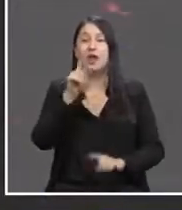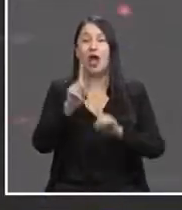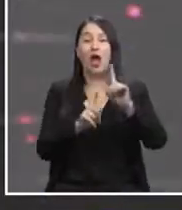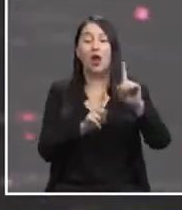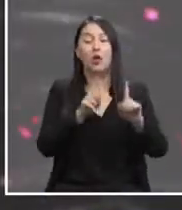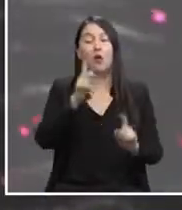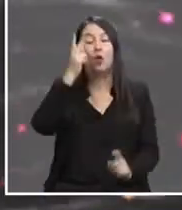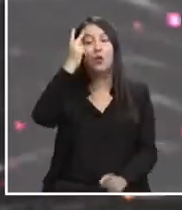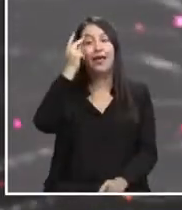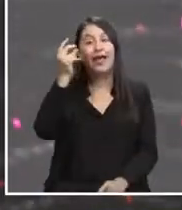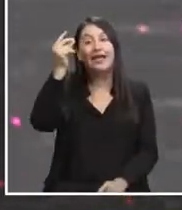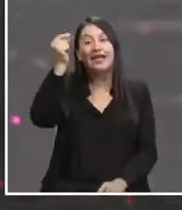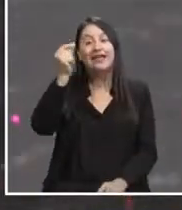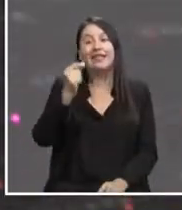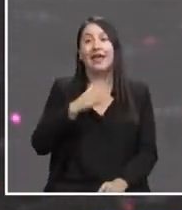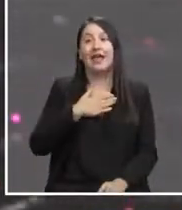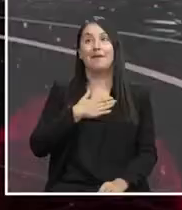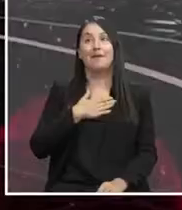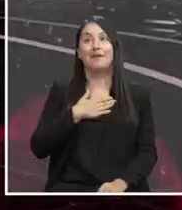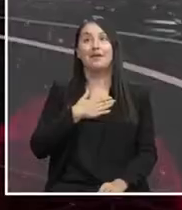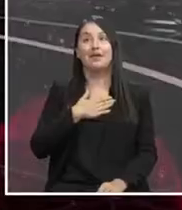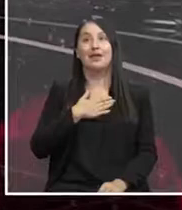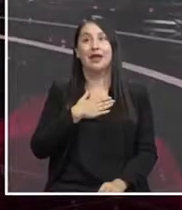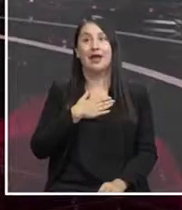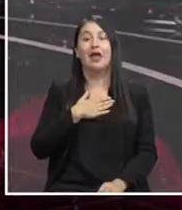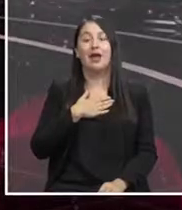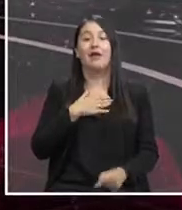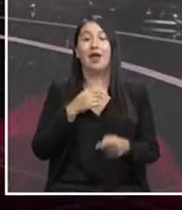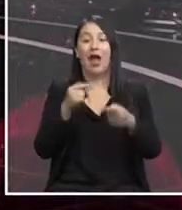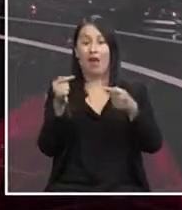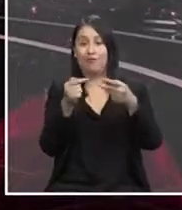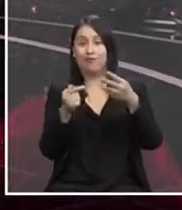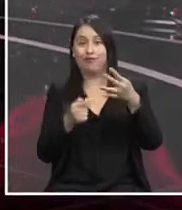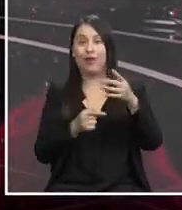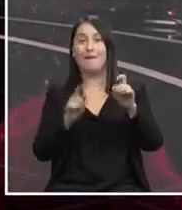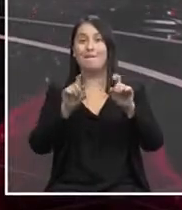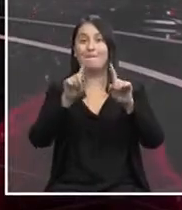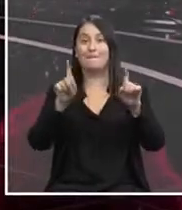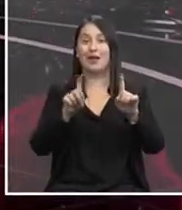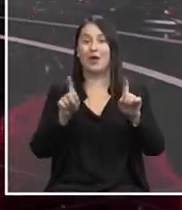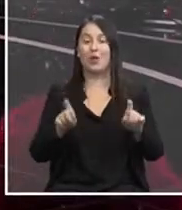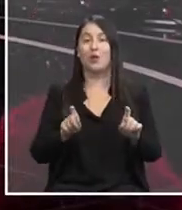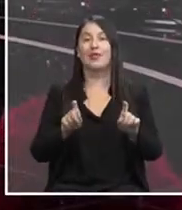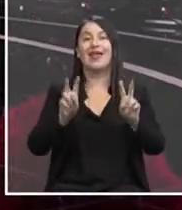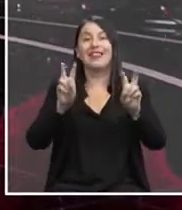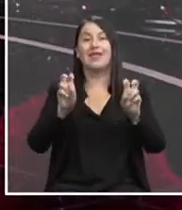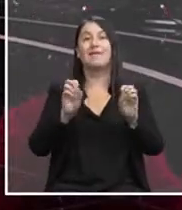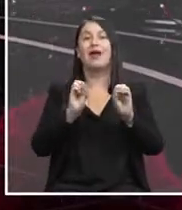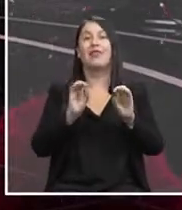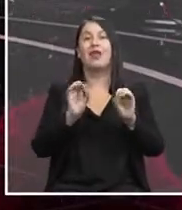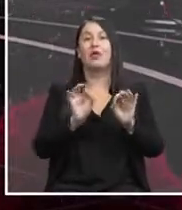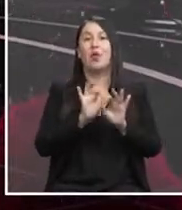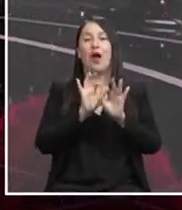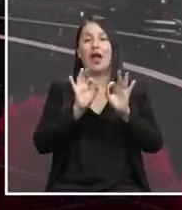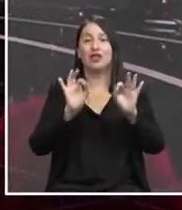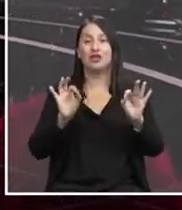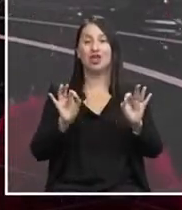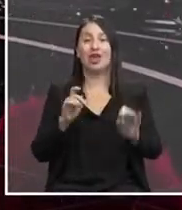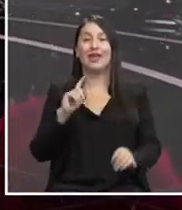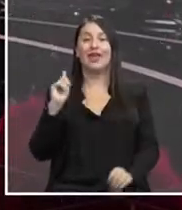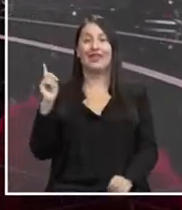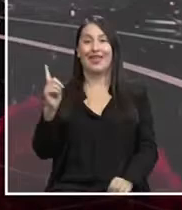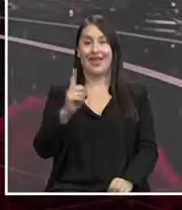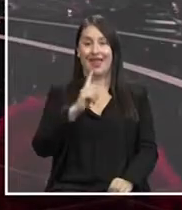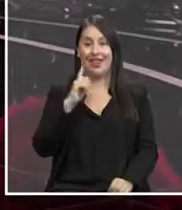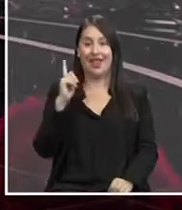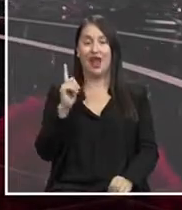queda dando bote. A mí mil, de hecho, se me quedaron abajo las preguntas sobre educación en términos un poco más generales, también el cuidado de la